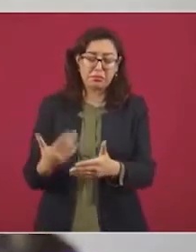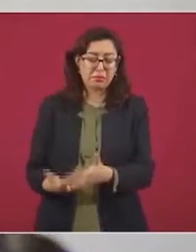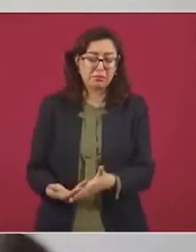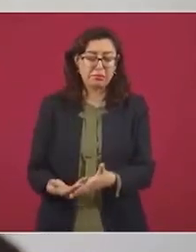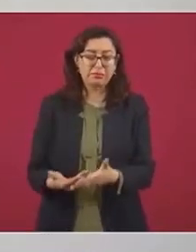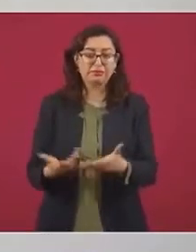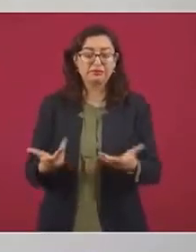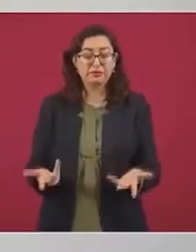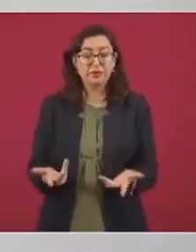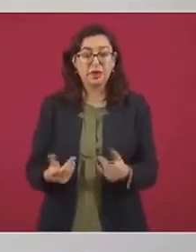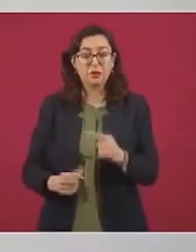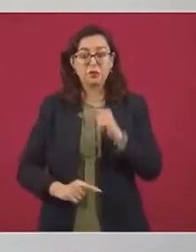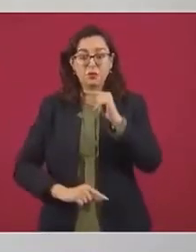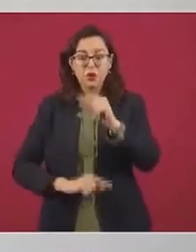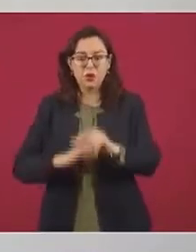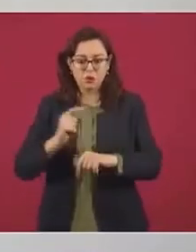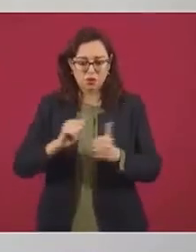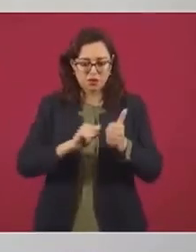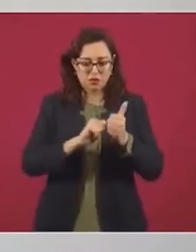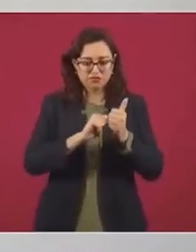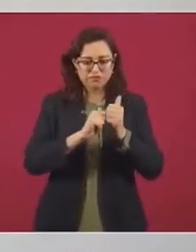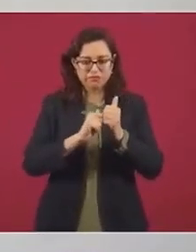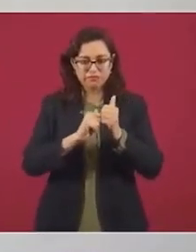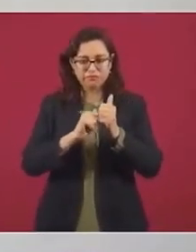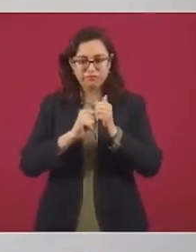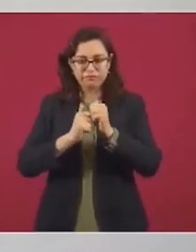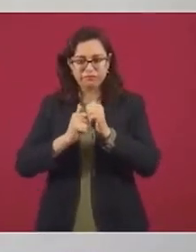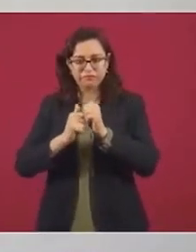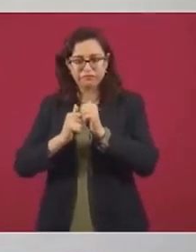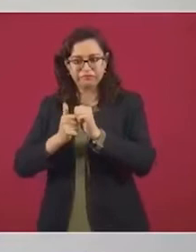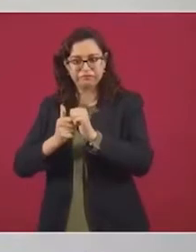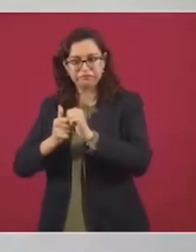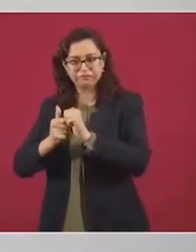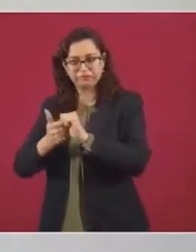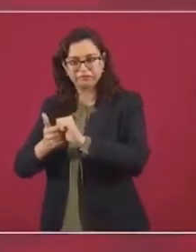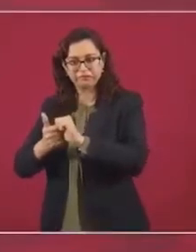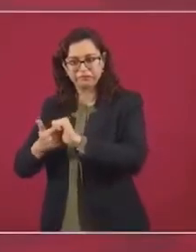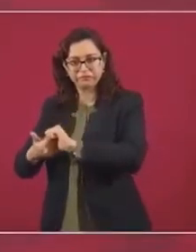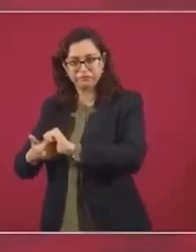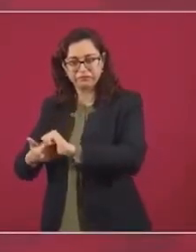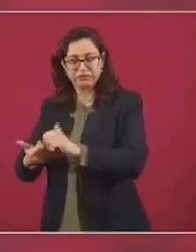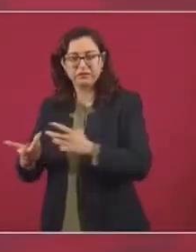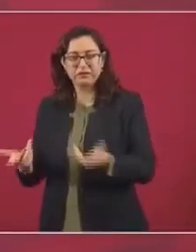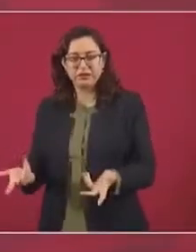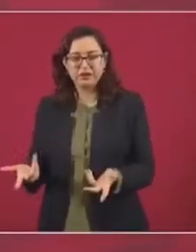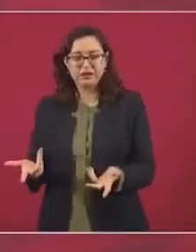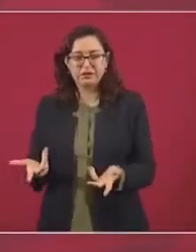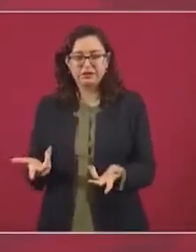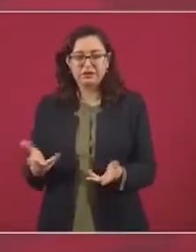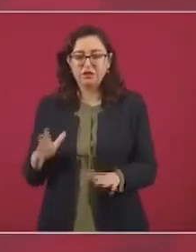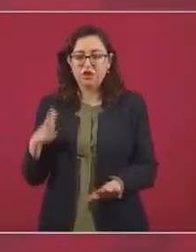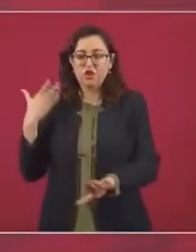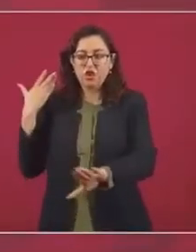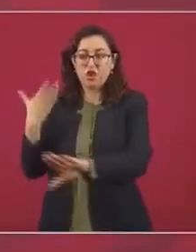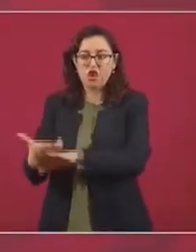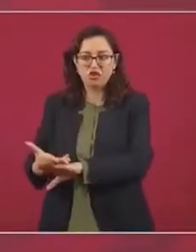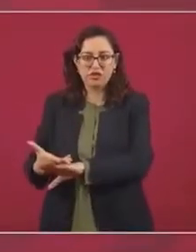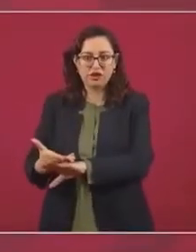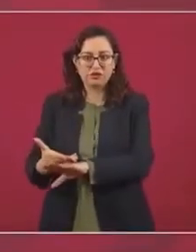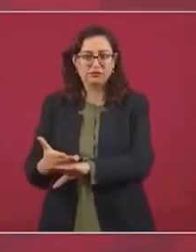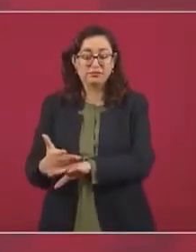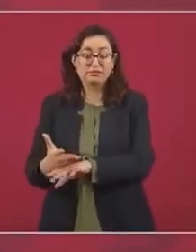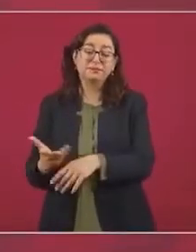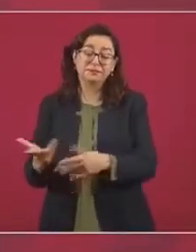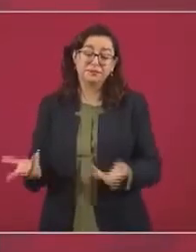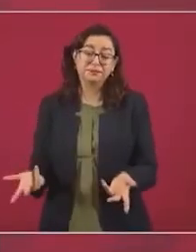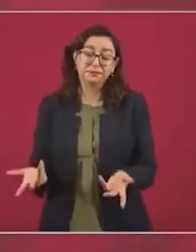a quién iba la utilidad de esas empresas y a quién afectaba. Desde